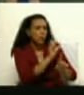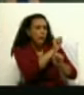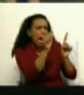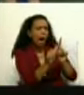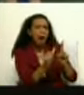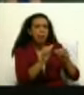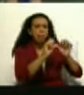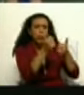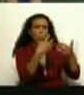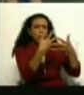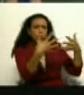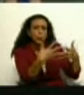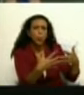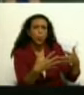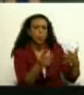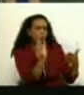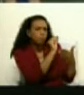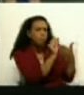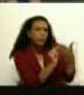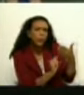pincel, con nuestra pluma,